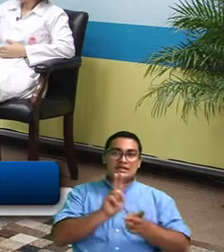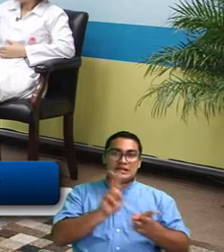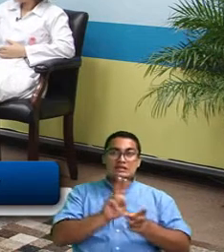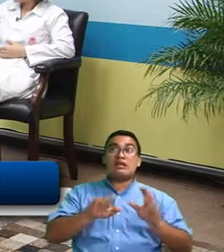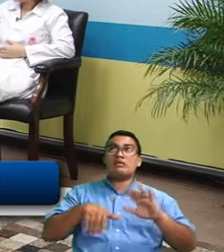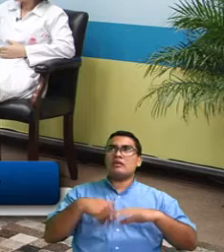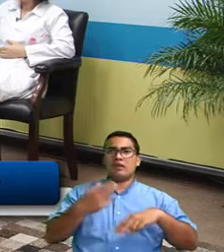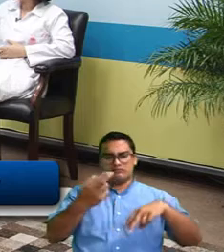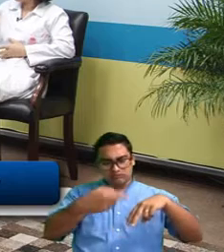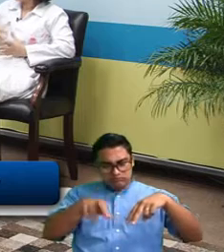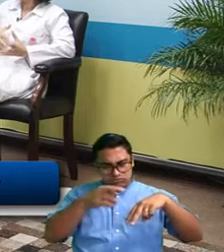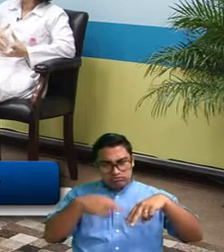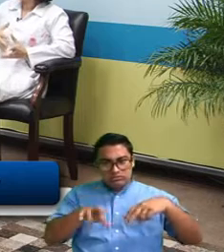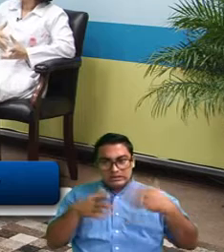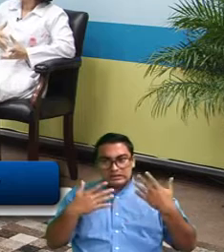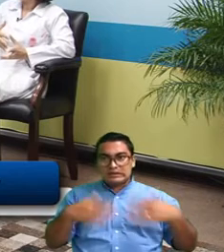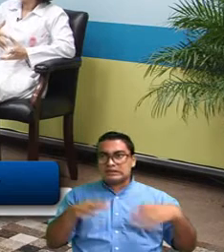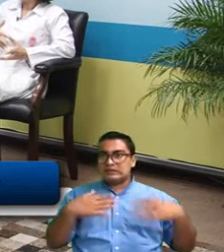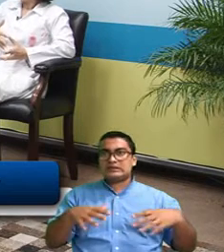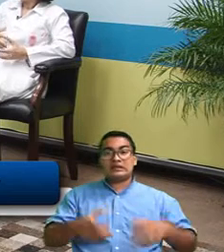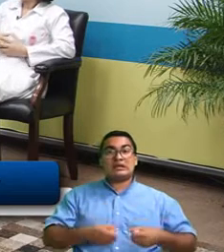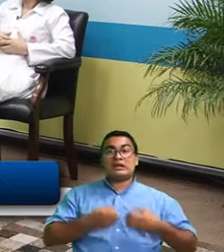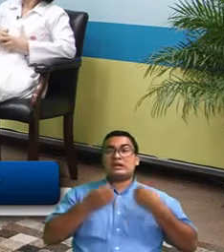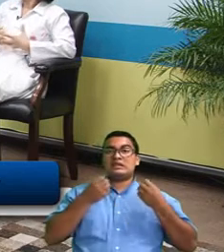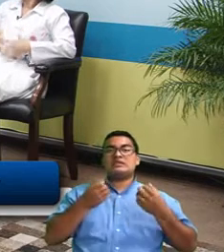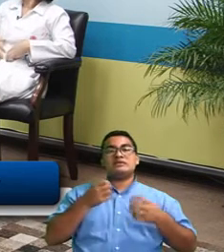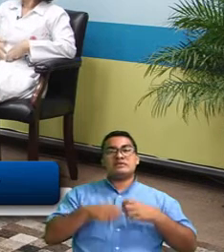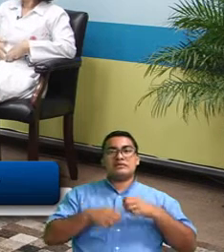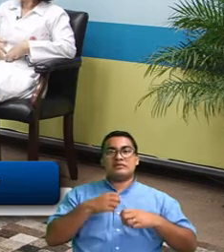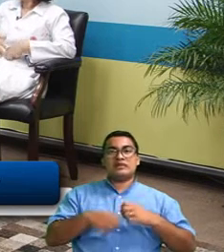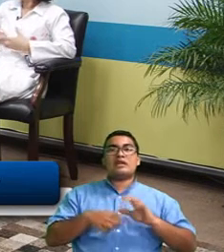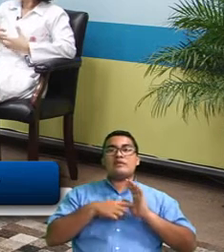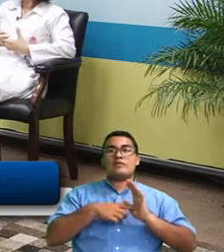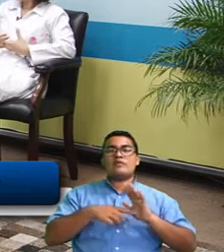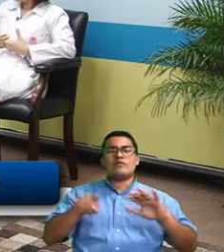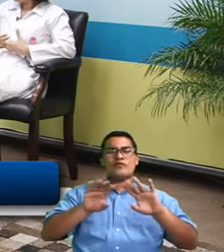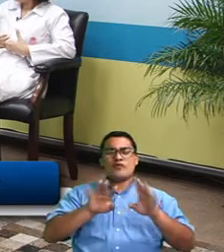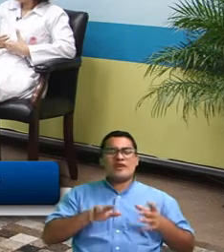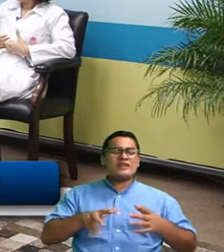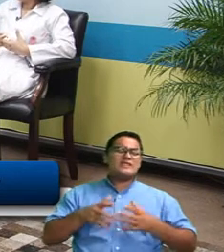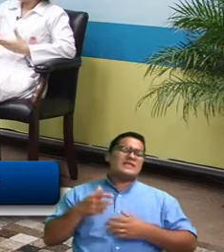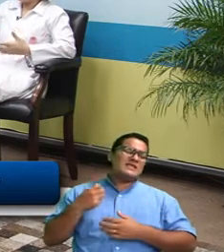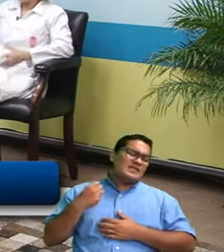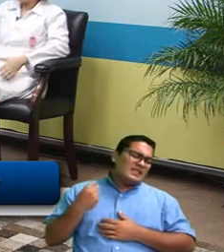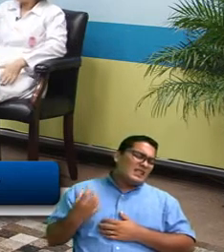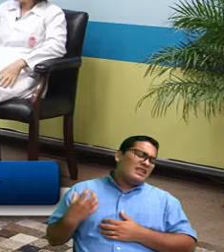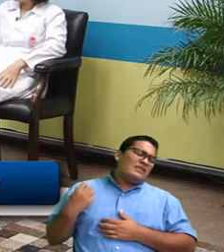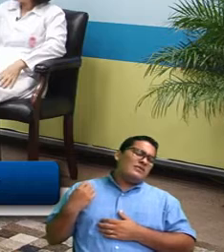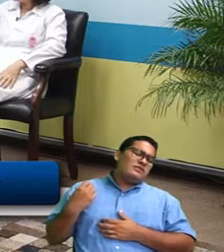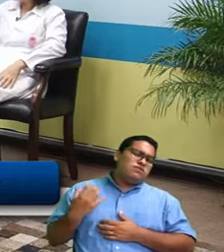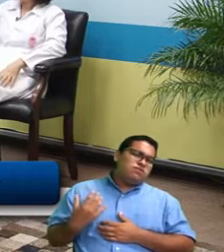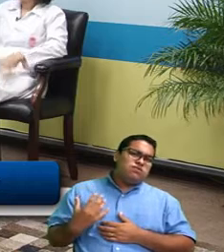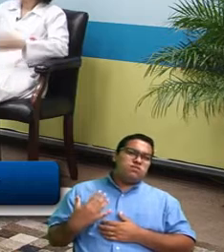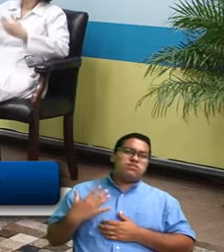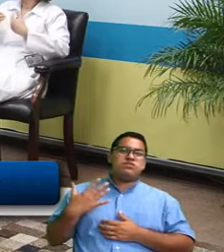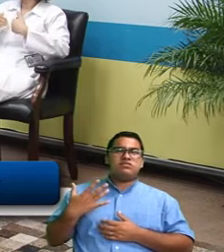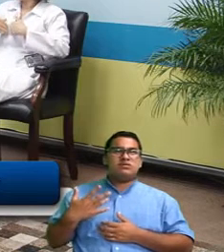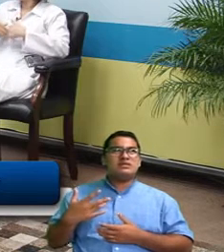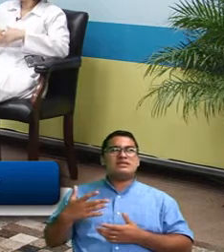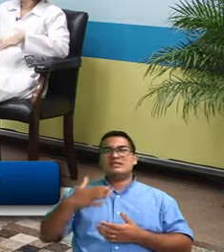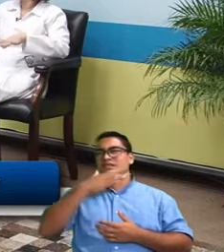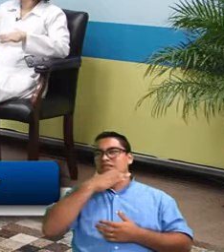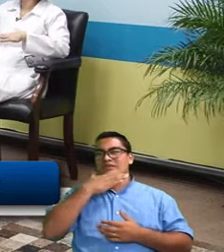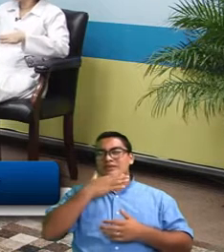dato sospechoso de ya un cáncer invasor. O cuando tiene dolor, mucho dolor, o se le inflaman las piernas, o tiene un